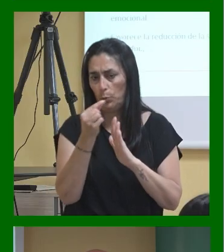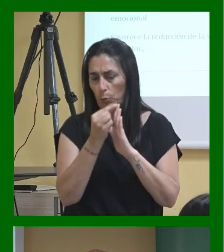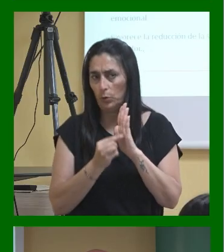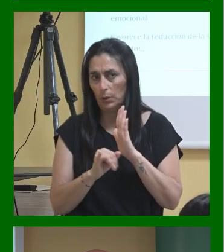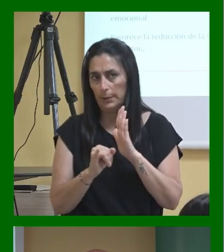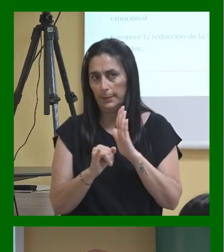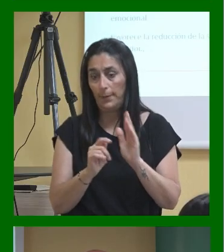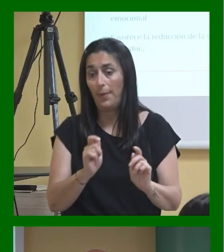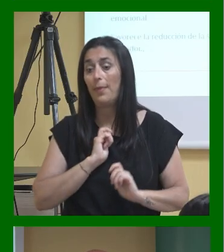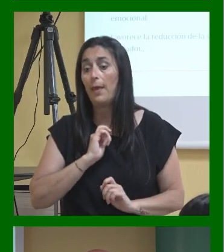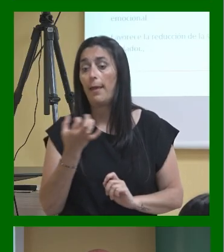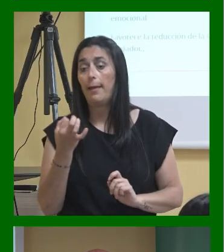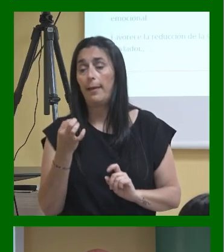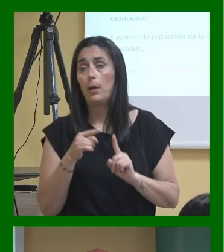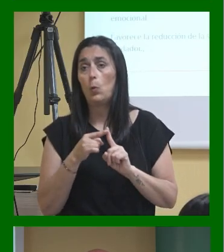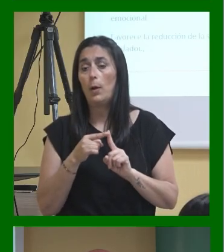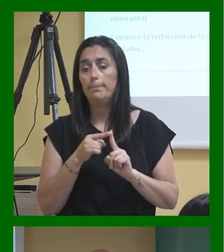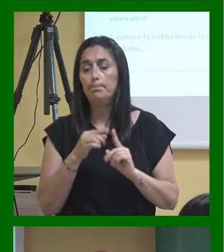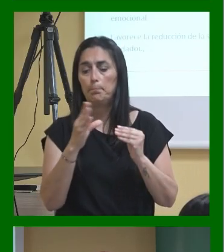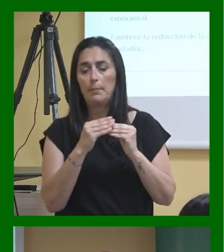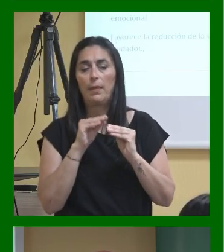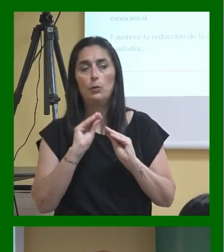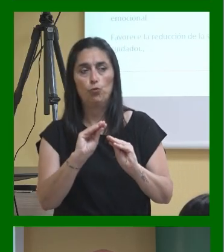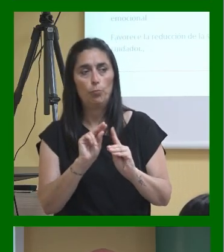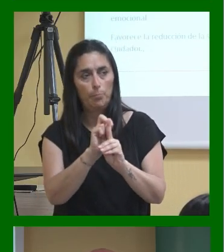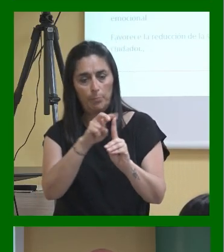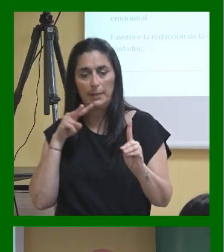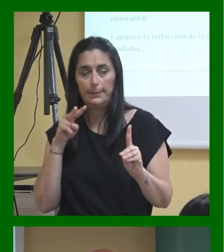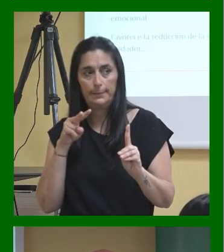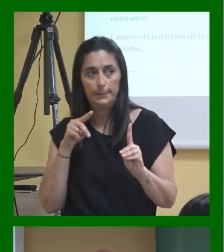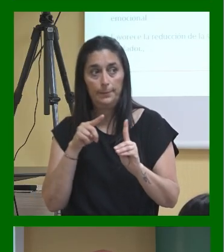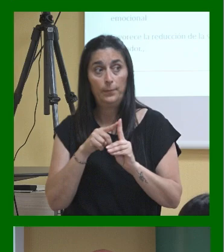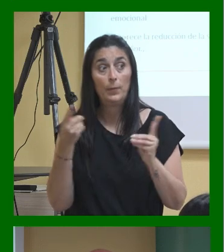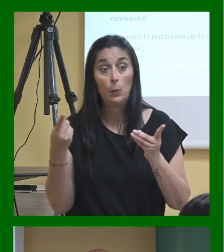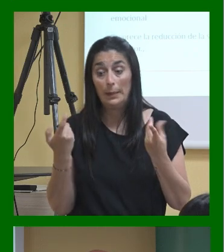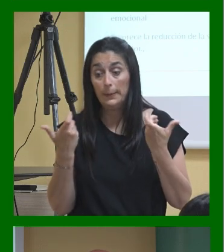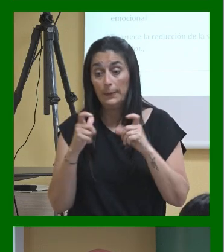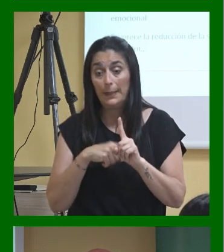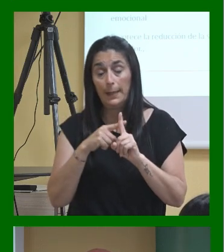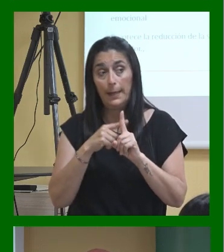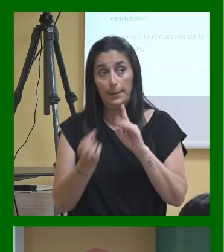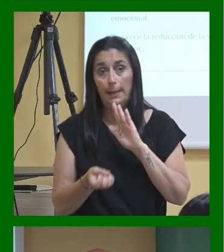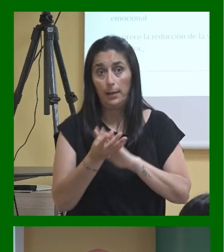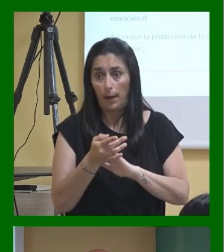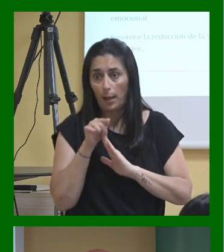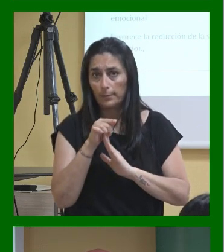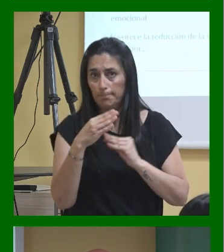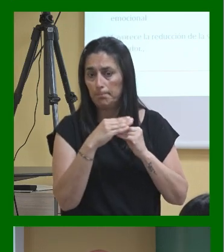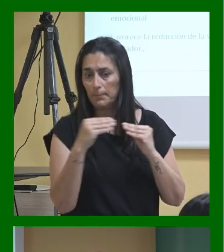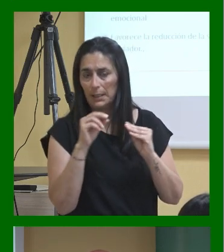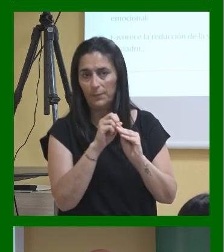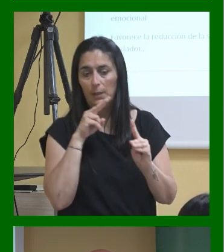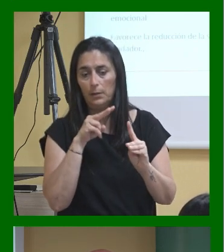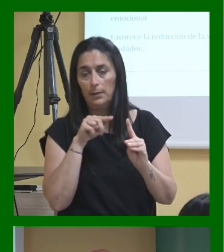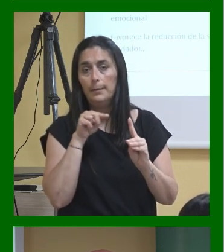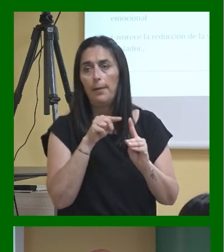nos permite trabajar desde la perspectiva del paciente, creamos escalas desde la perspectiva del paciente, que es una cosa que hay que hacer, y